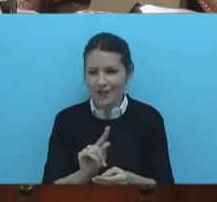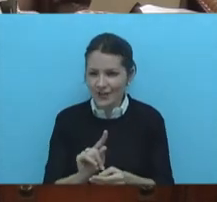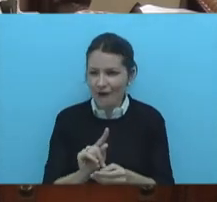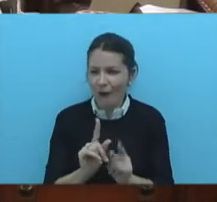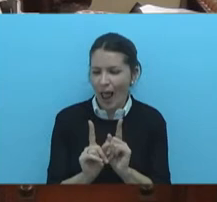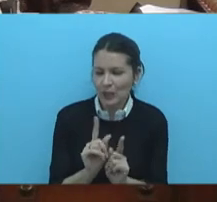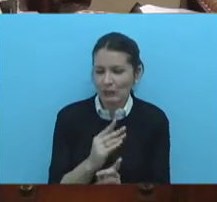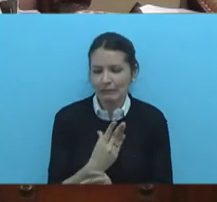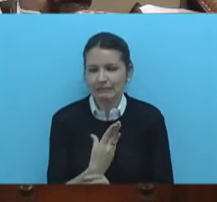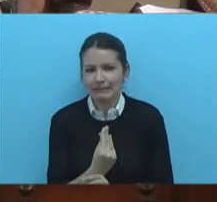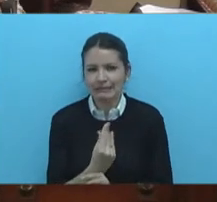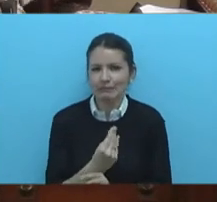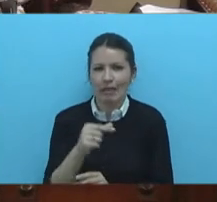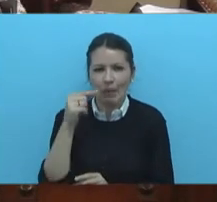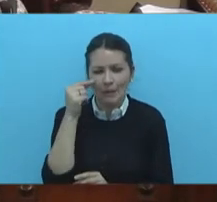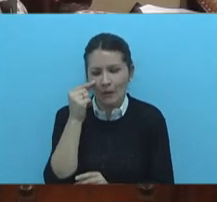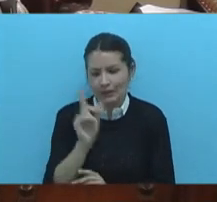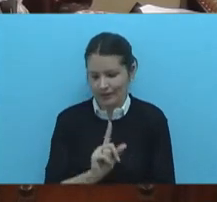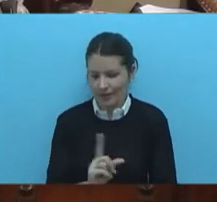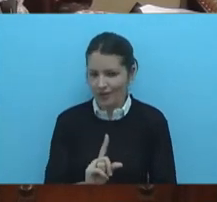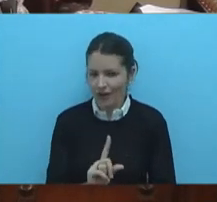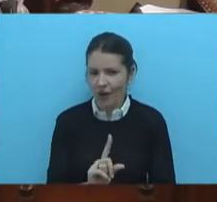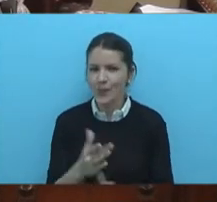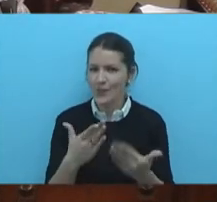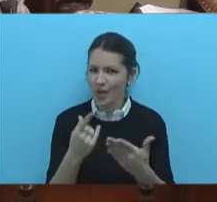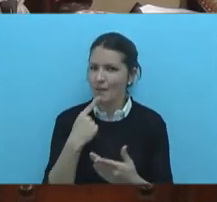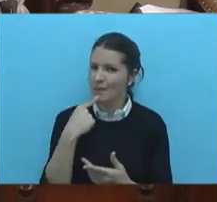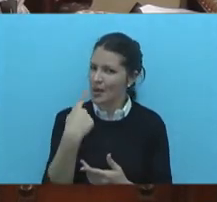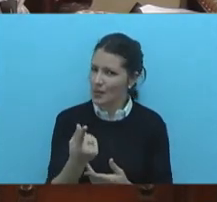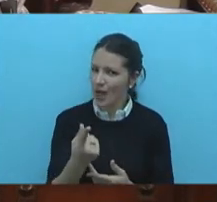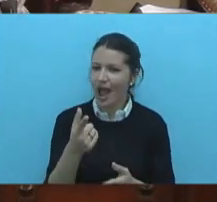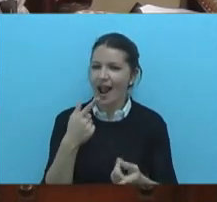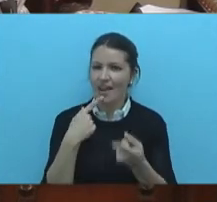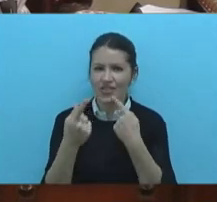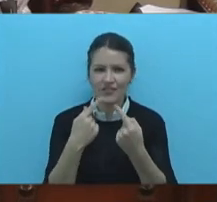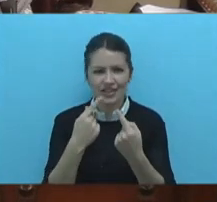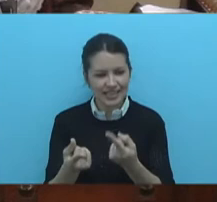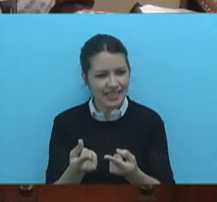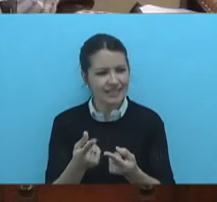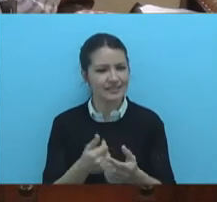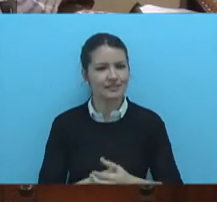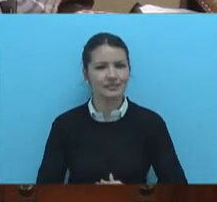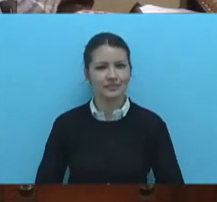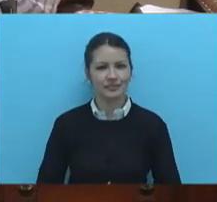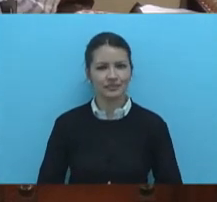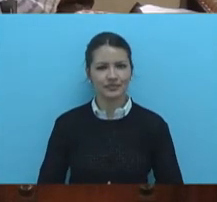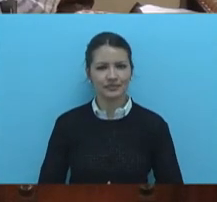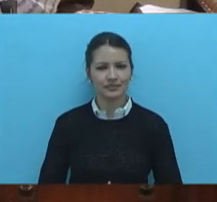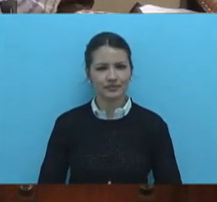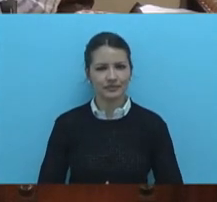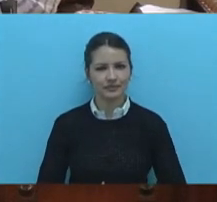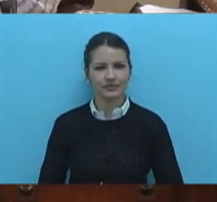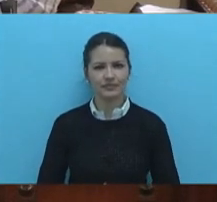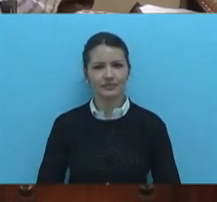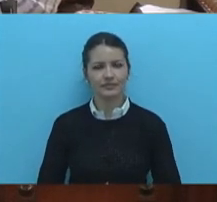el que está... o un poco tímido, y traten de debatirlo o hacerles algunas